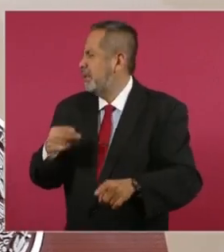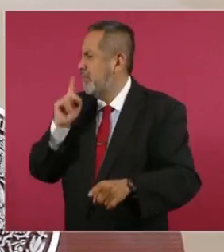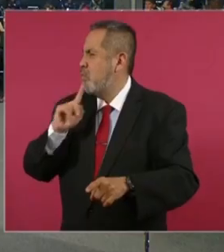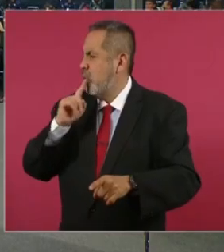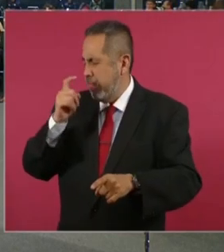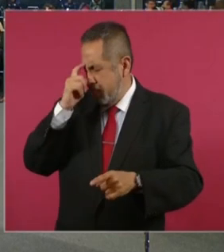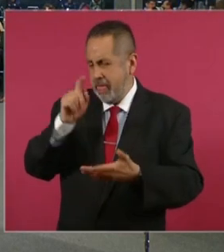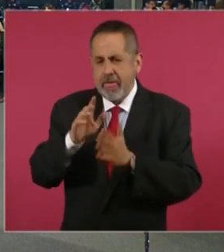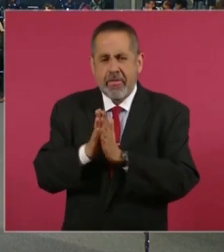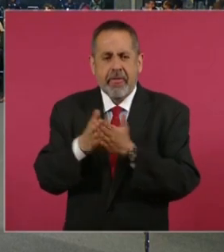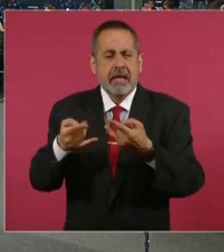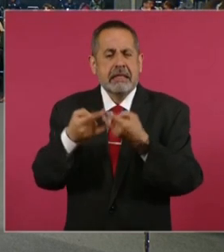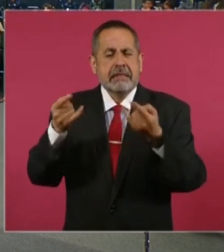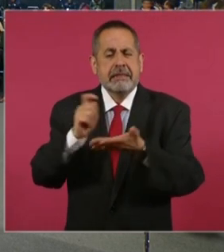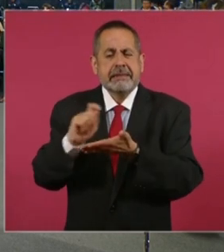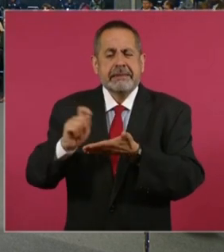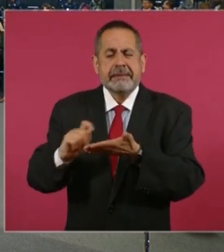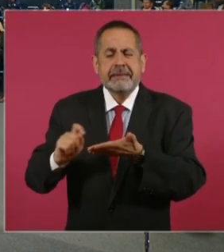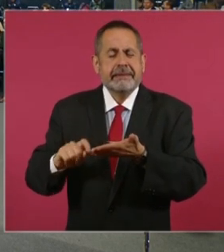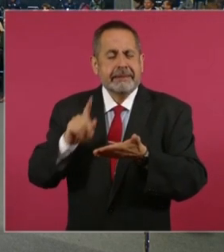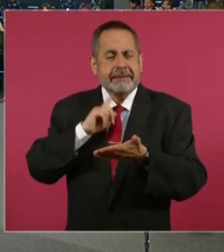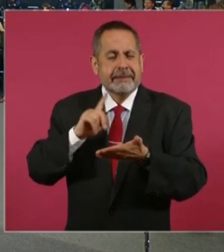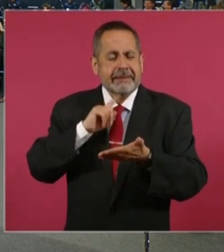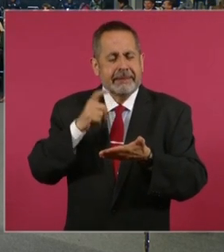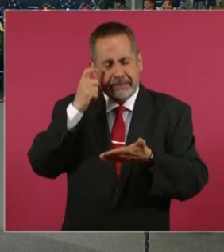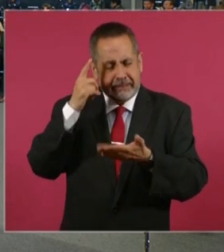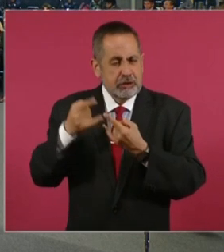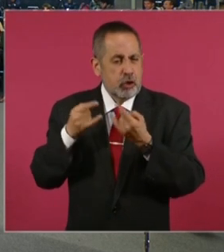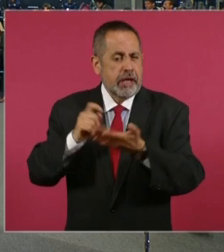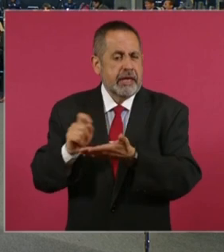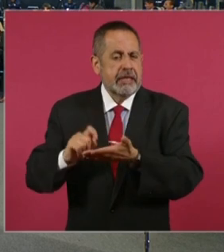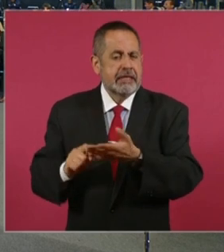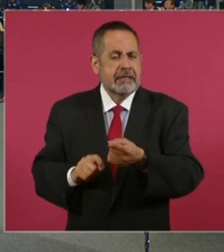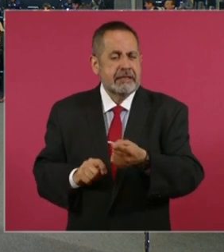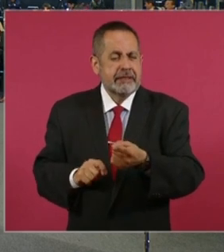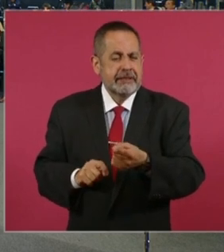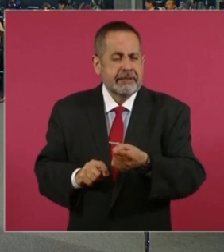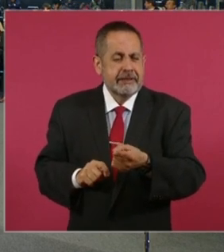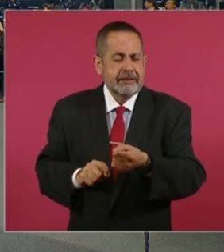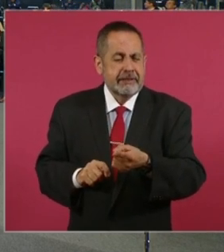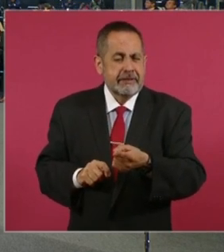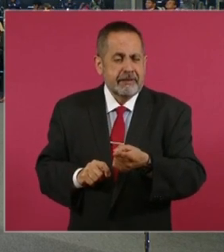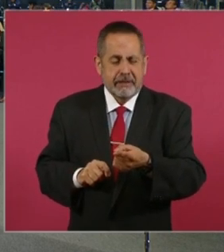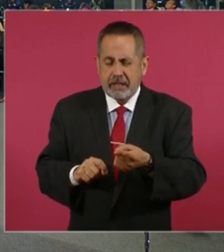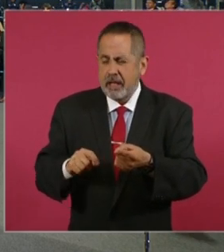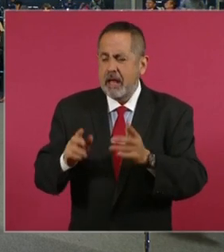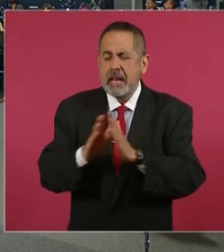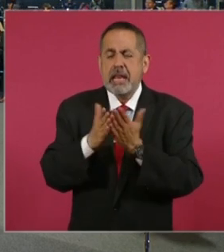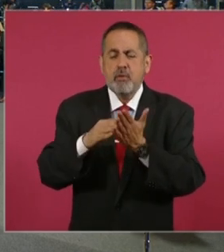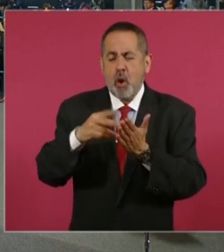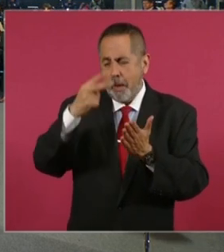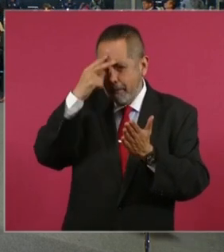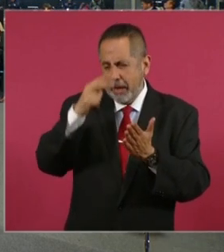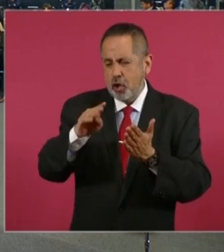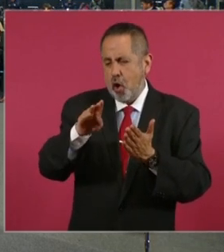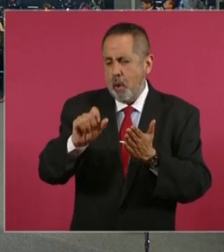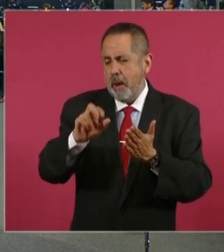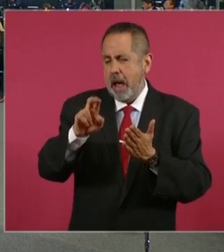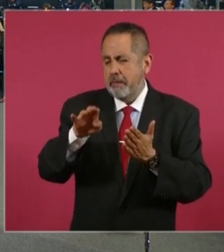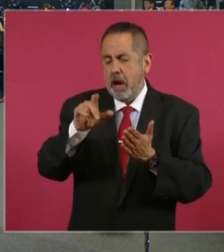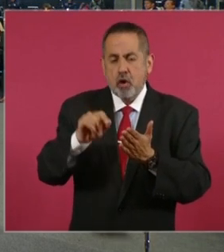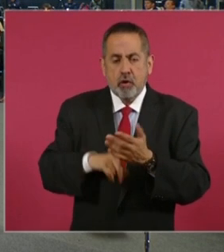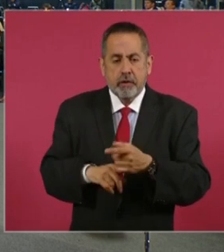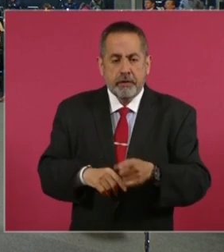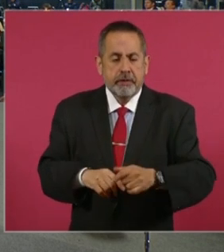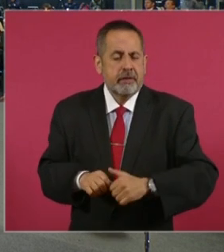Jesús, el que escribió en México, Bárbaro? John Kenneth Turner.